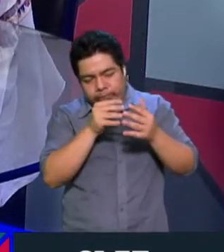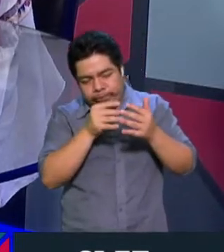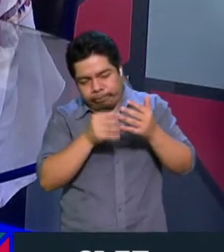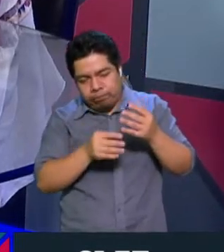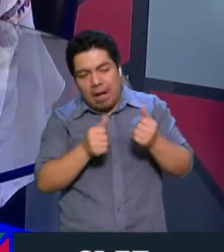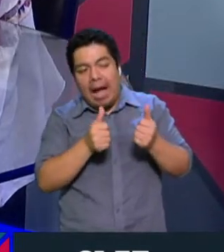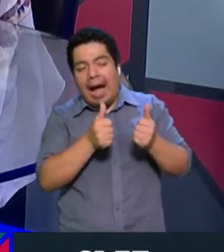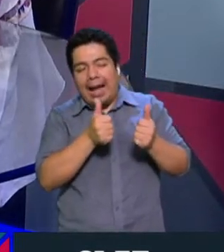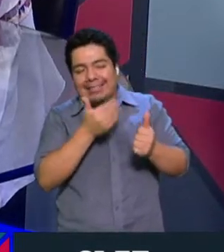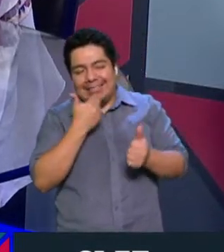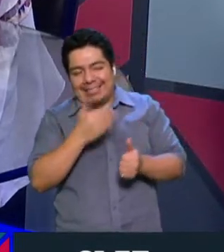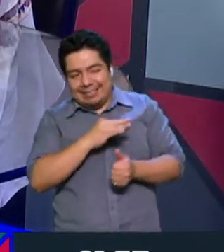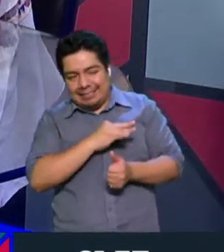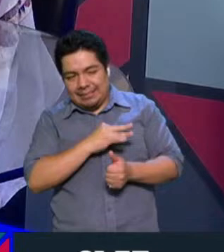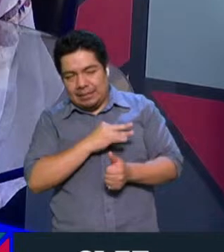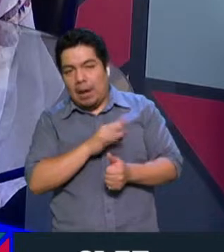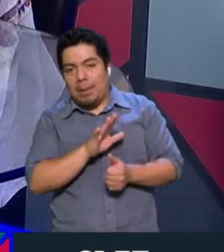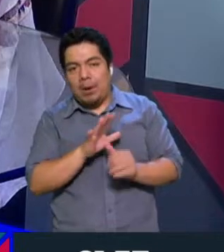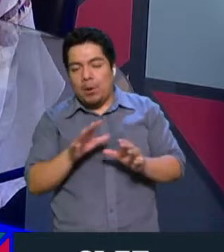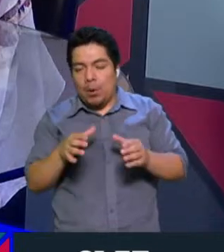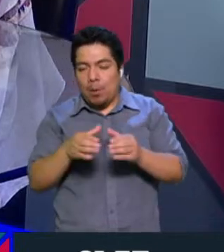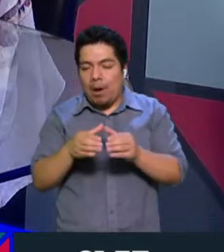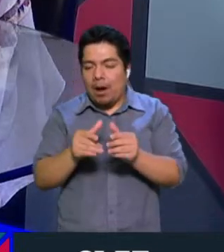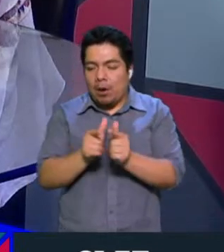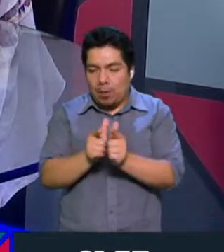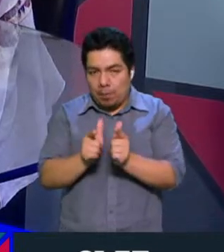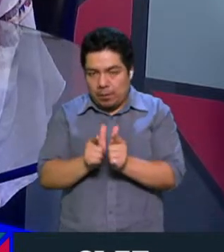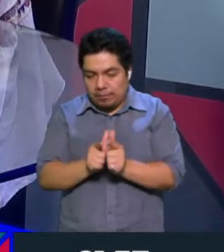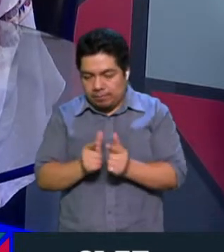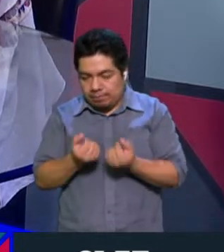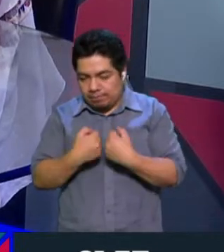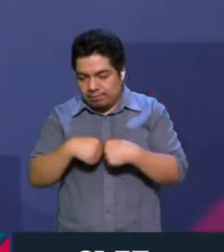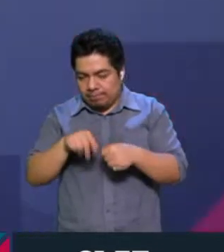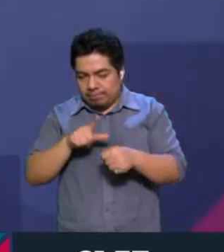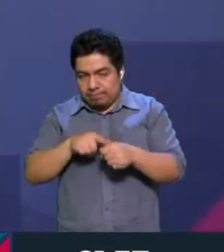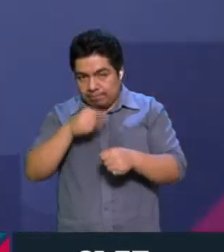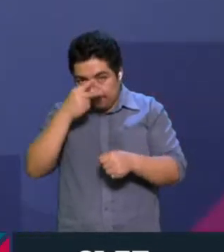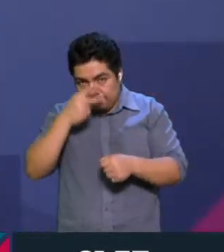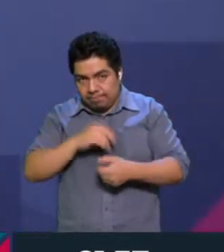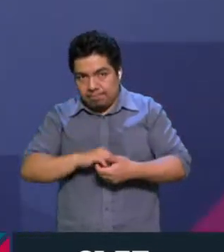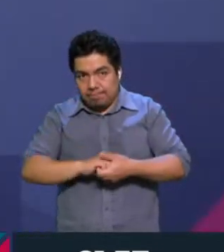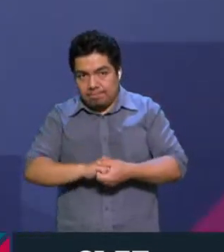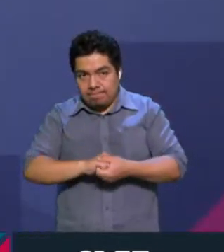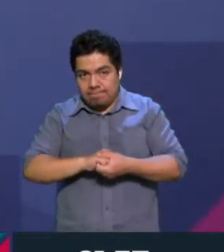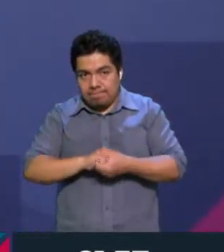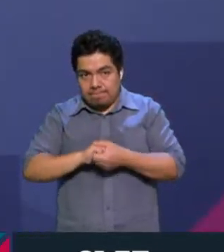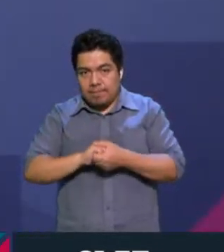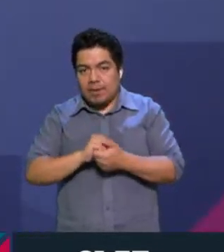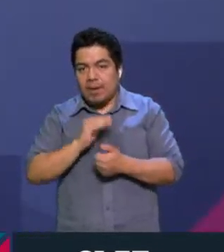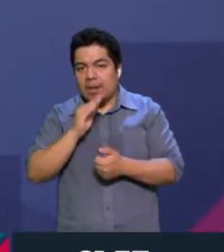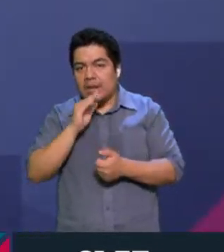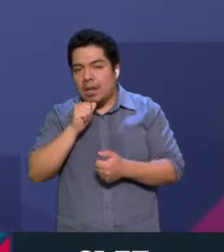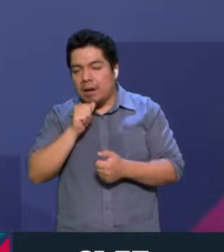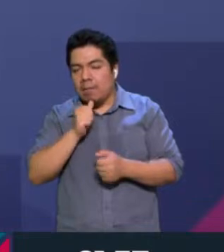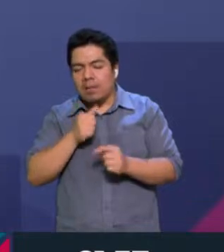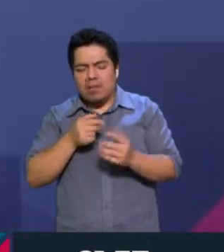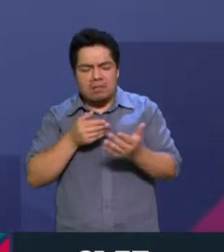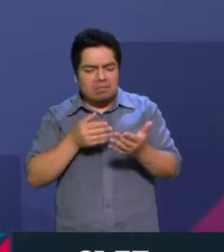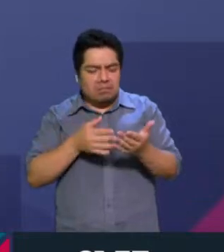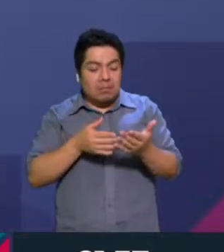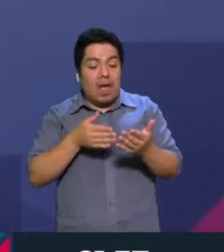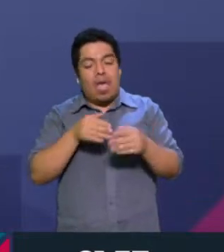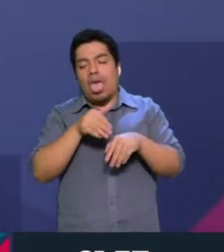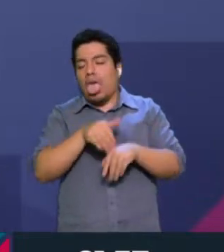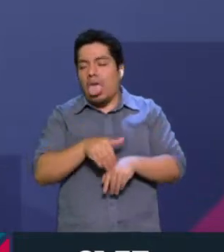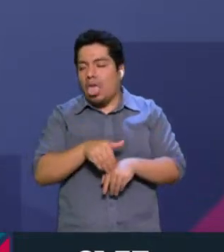pero qué felicidades. Yo digo como colectivo, como comunidad, como sociedad mexicana, a que ya no nos vamos con la finta de la nota ni la